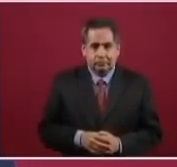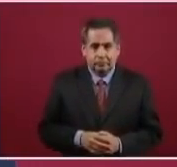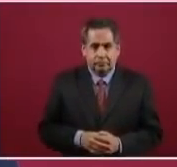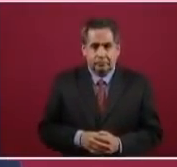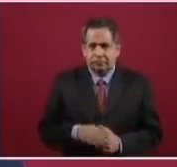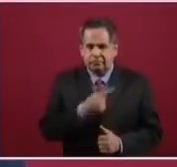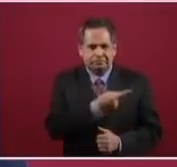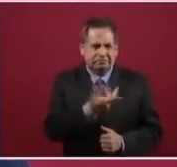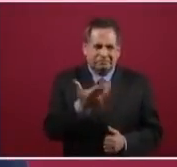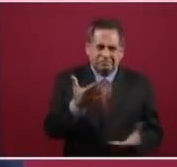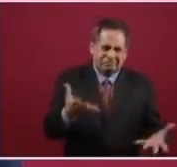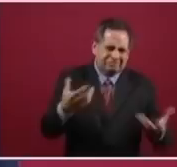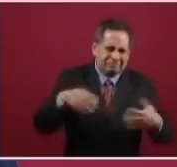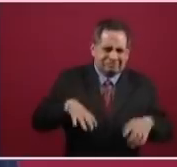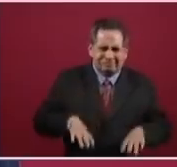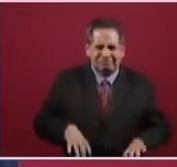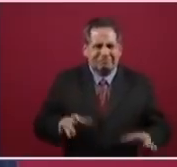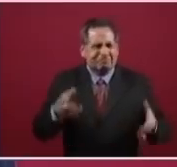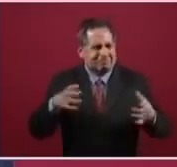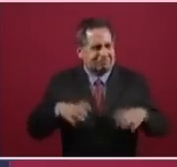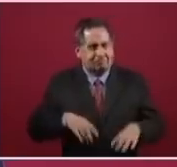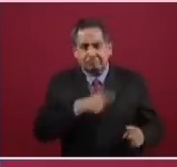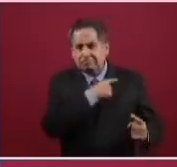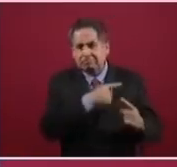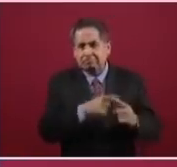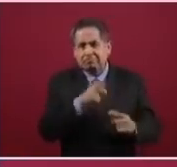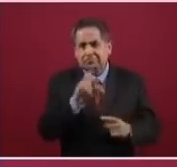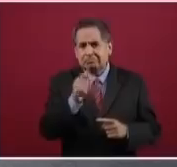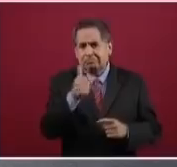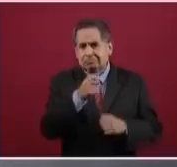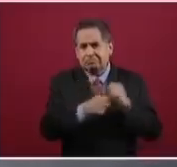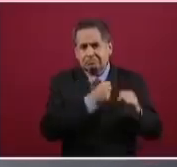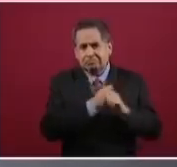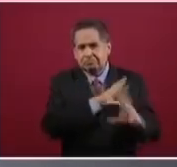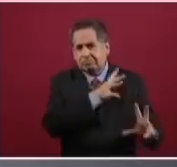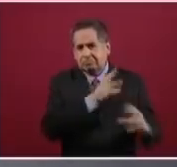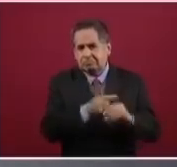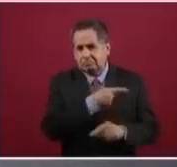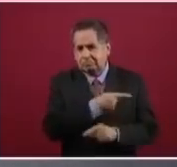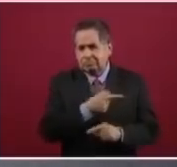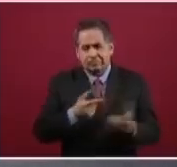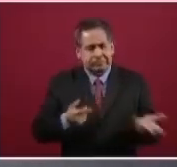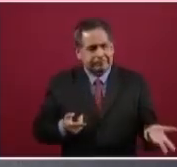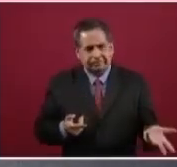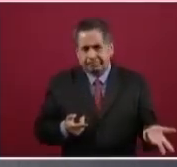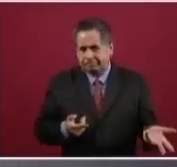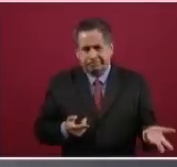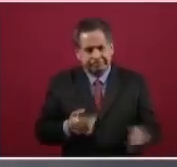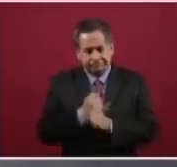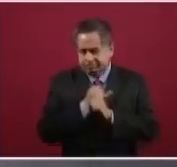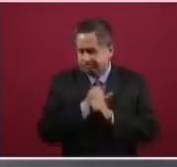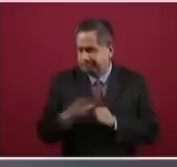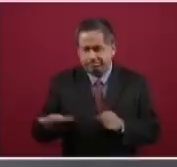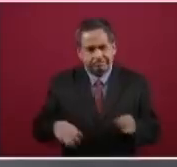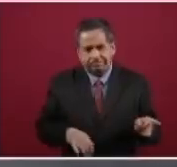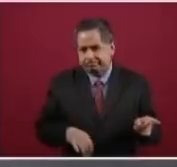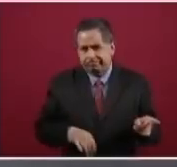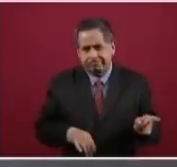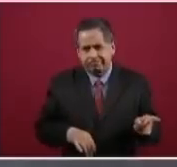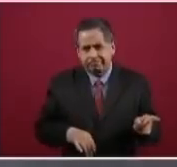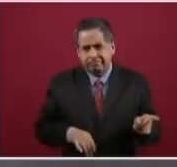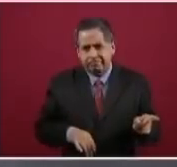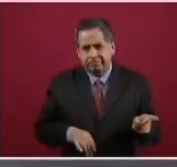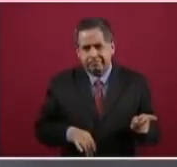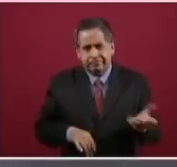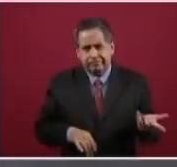el saqueo de los últimos 36 años y es increíble como todavía